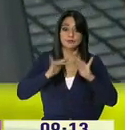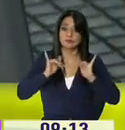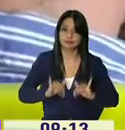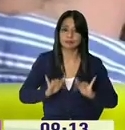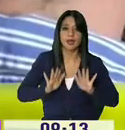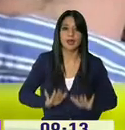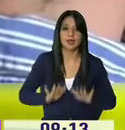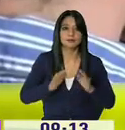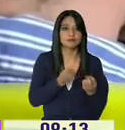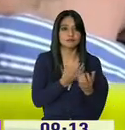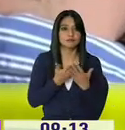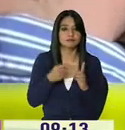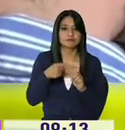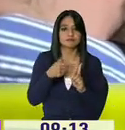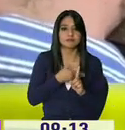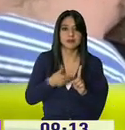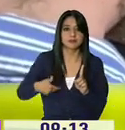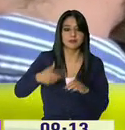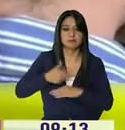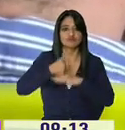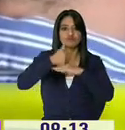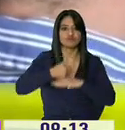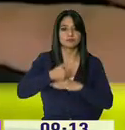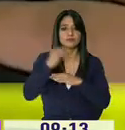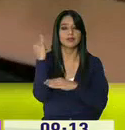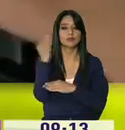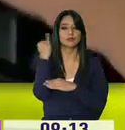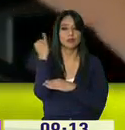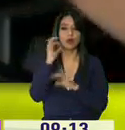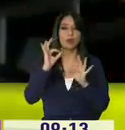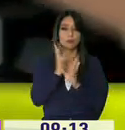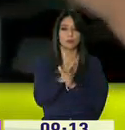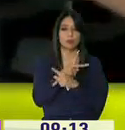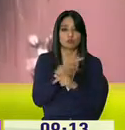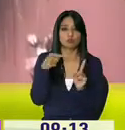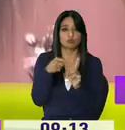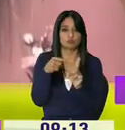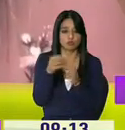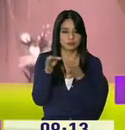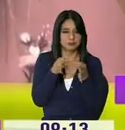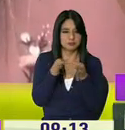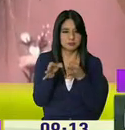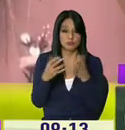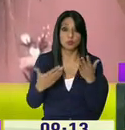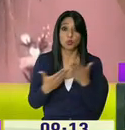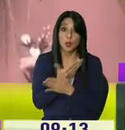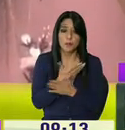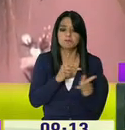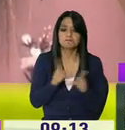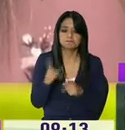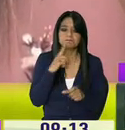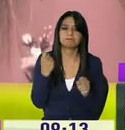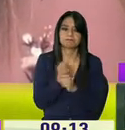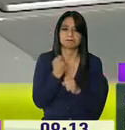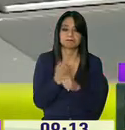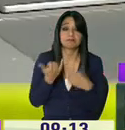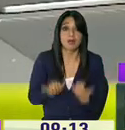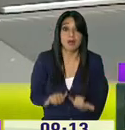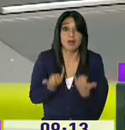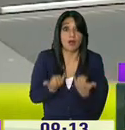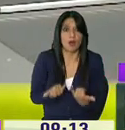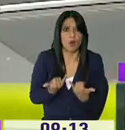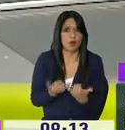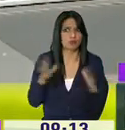nos cuenta el presidente de la Cámara de Industrias y Producción, Pablo Zambrano. Esta nueva modalidad laboral, aunque actualmente está siendo